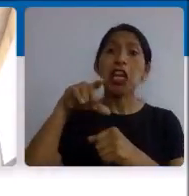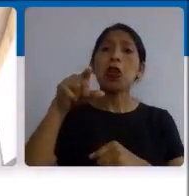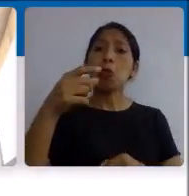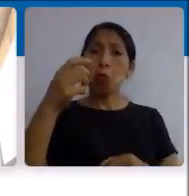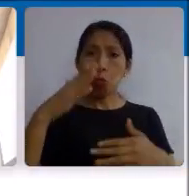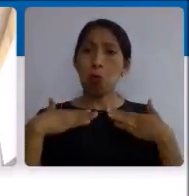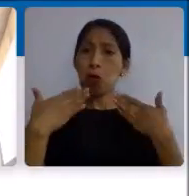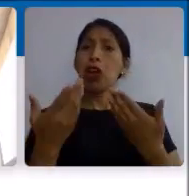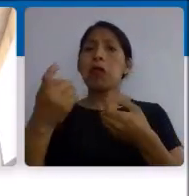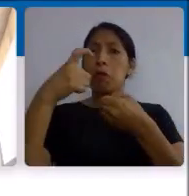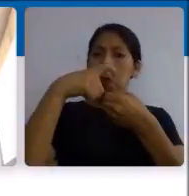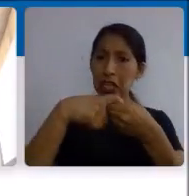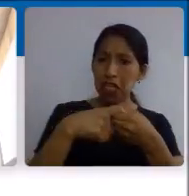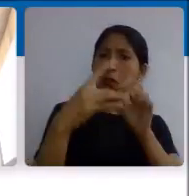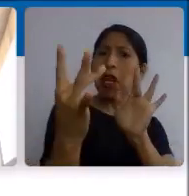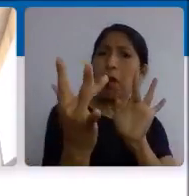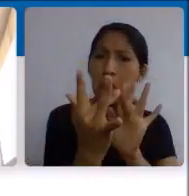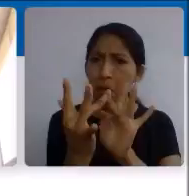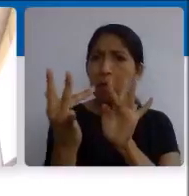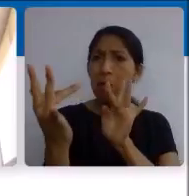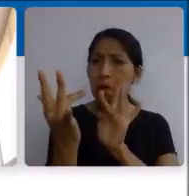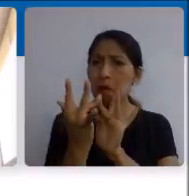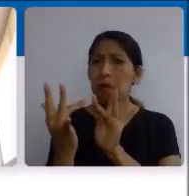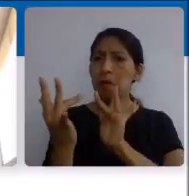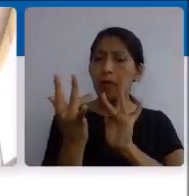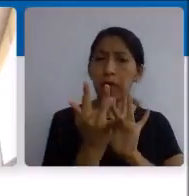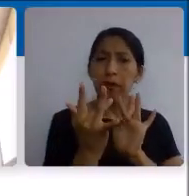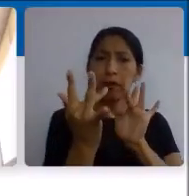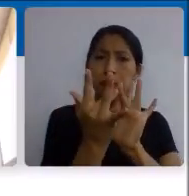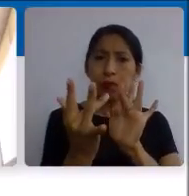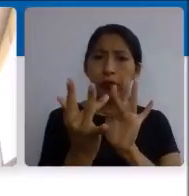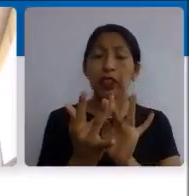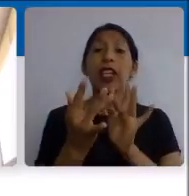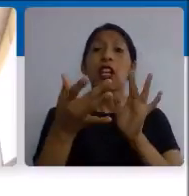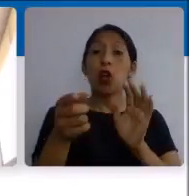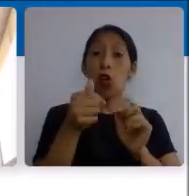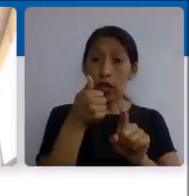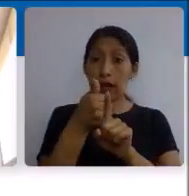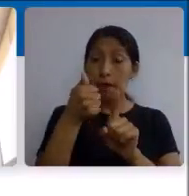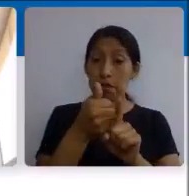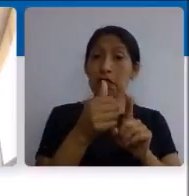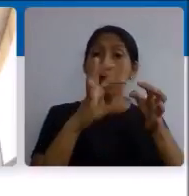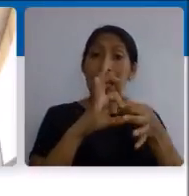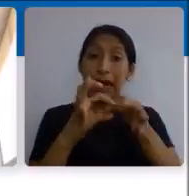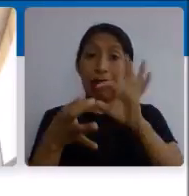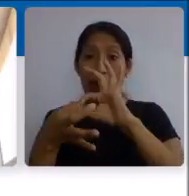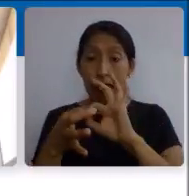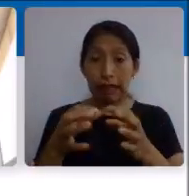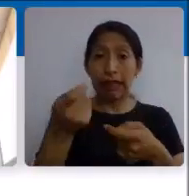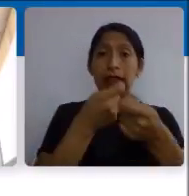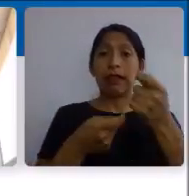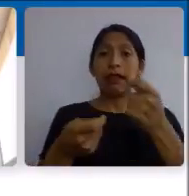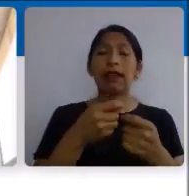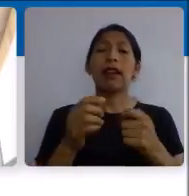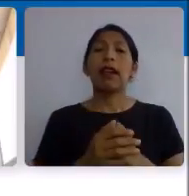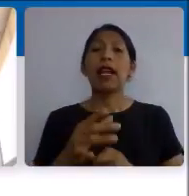y poder generar contacto directamente con la cadena comercial, ¿no? En el caso de Estados